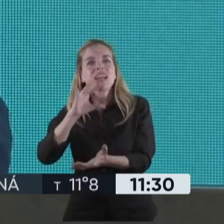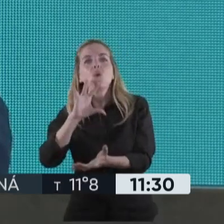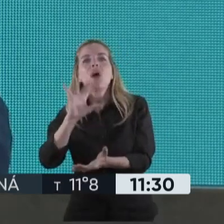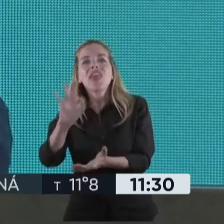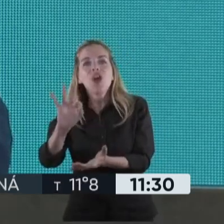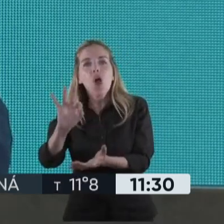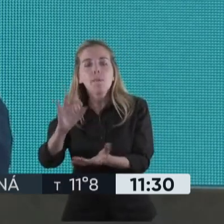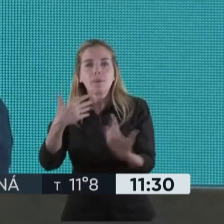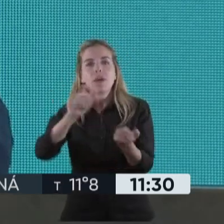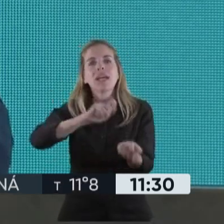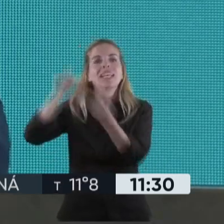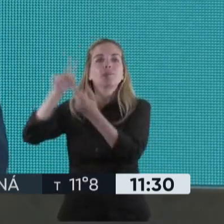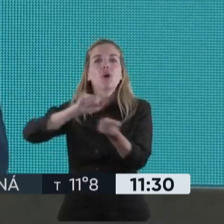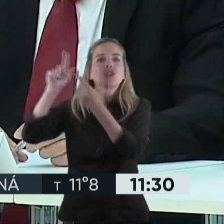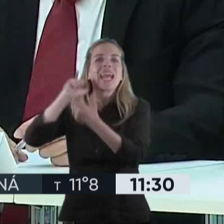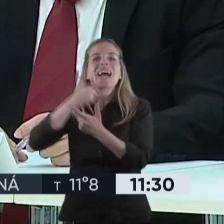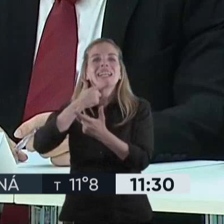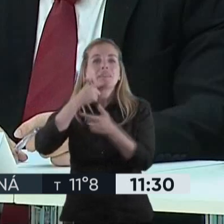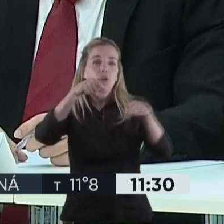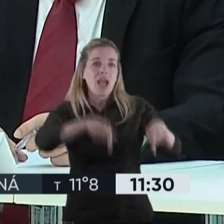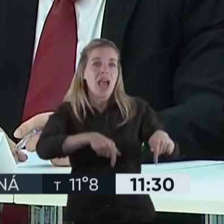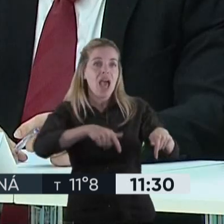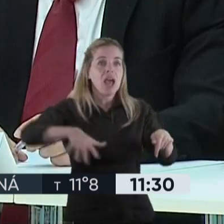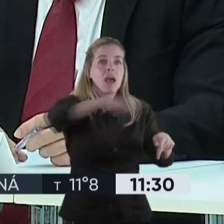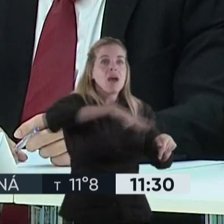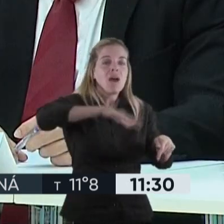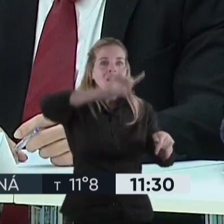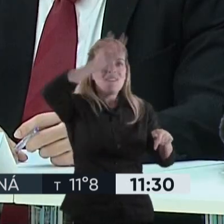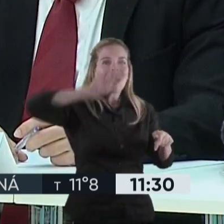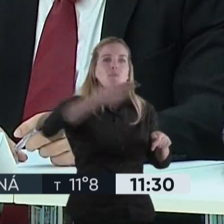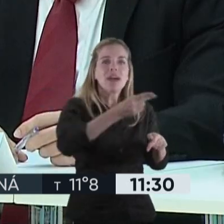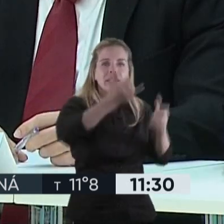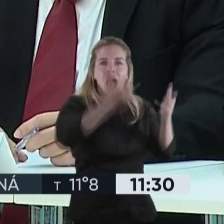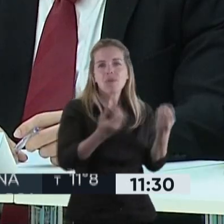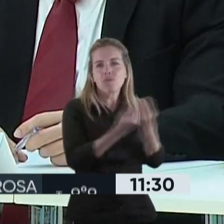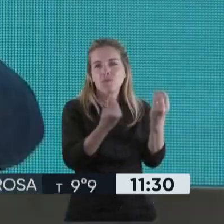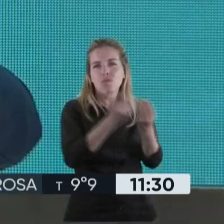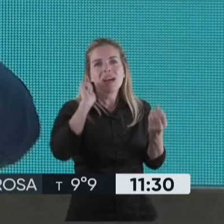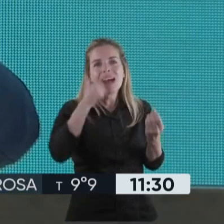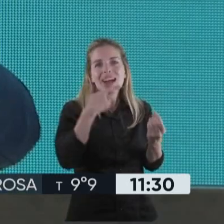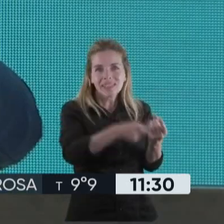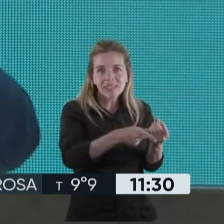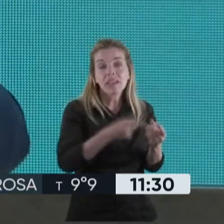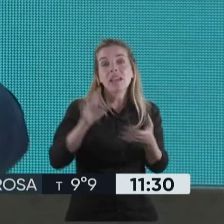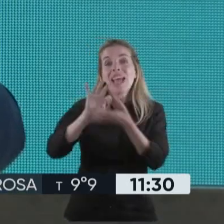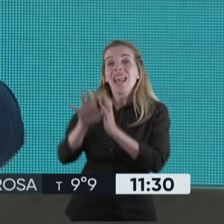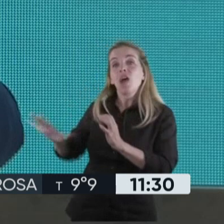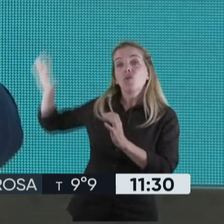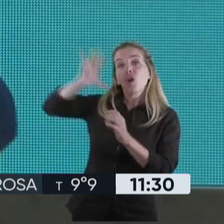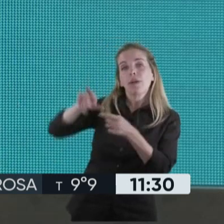de gas excedente que tenemos en Vaca Muerta hoy. Y con cada líder que hablé en Europa me